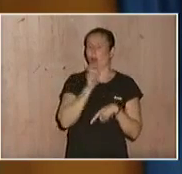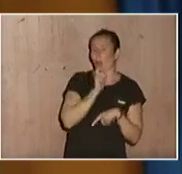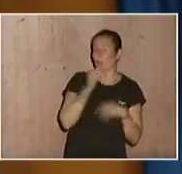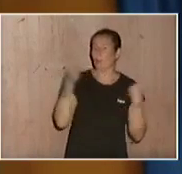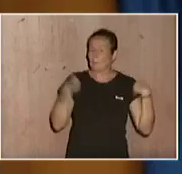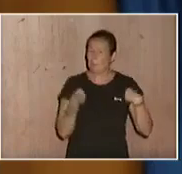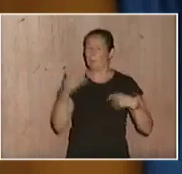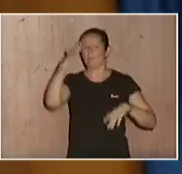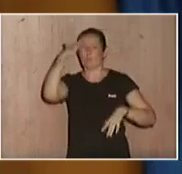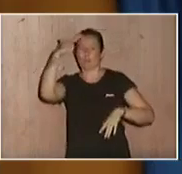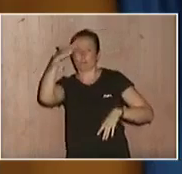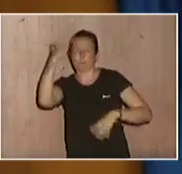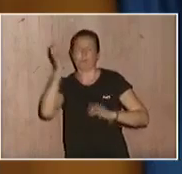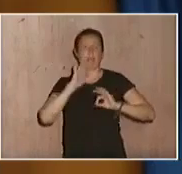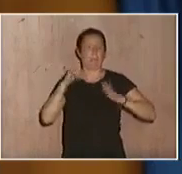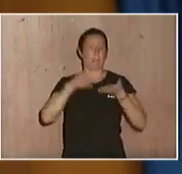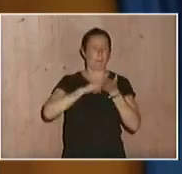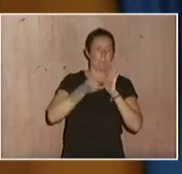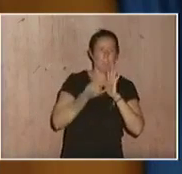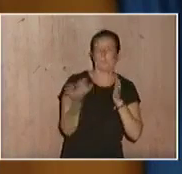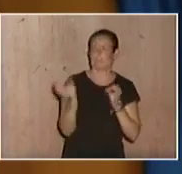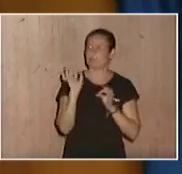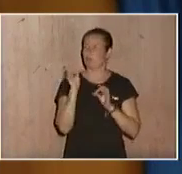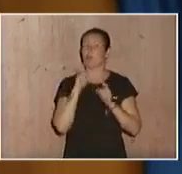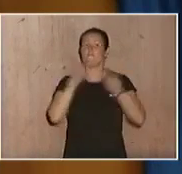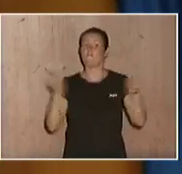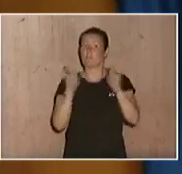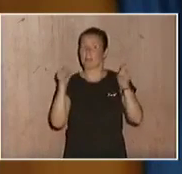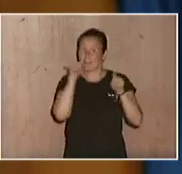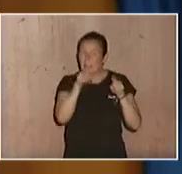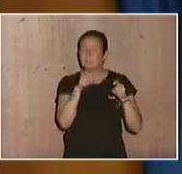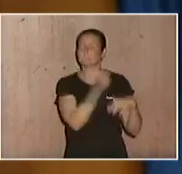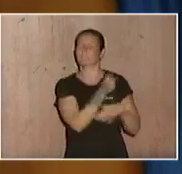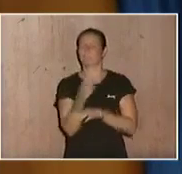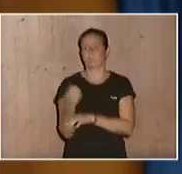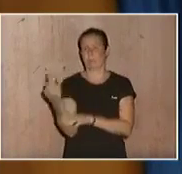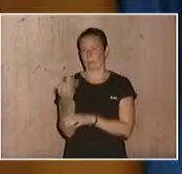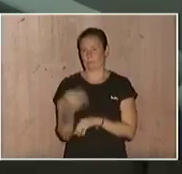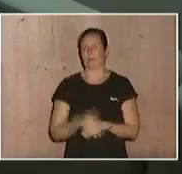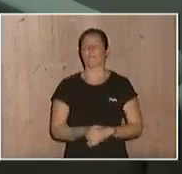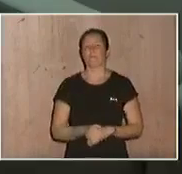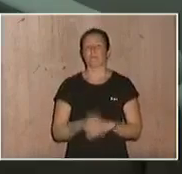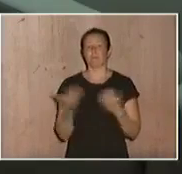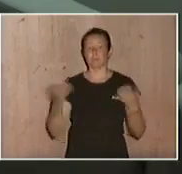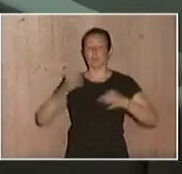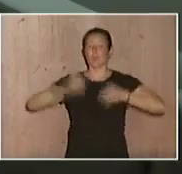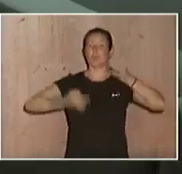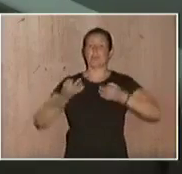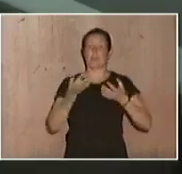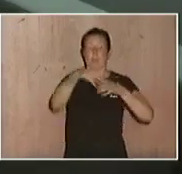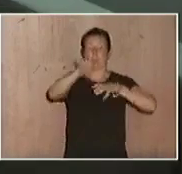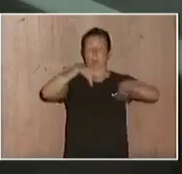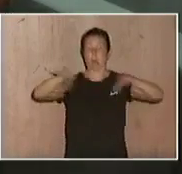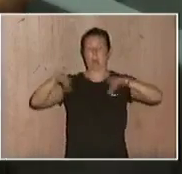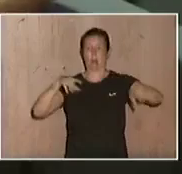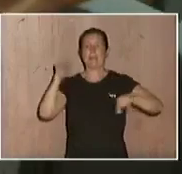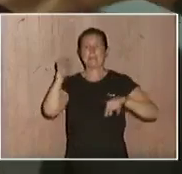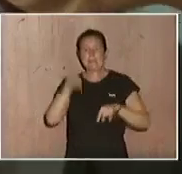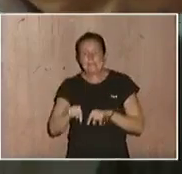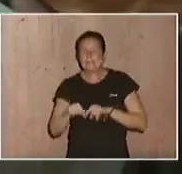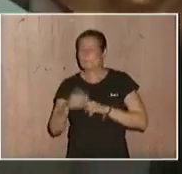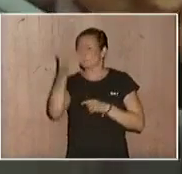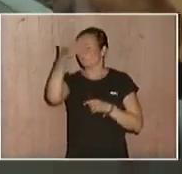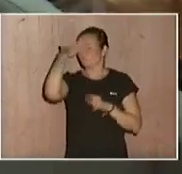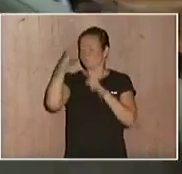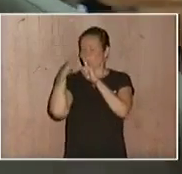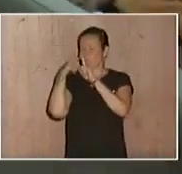la filosofía, las matemáticas y la informática. La justicia distributiva ha sido uno de los leitmotiv de la investigación